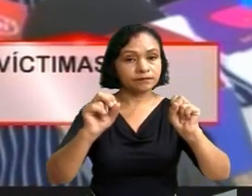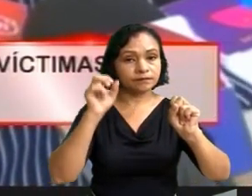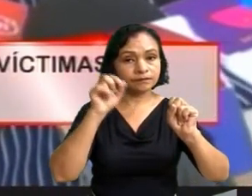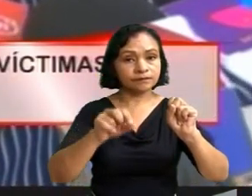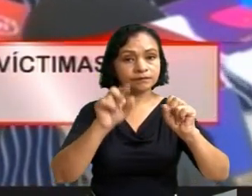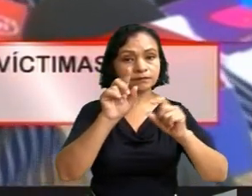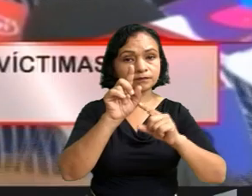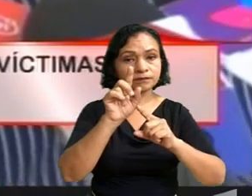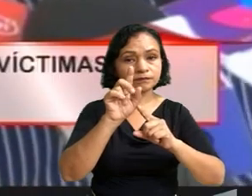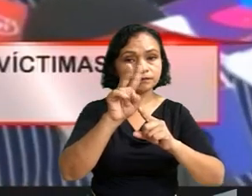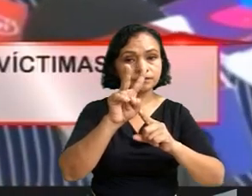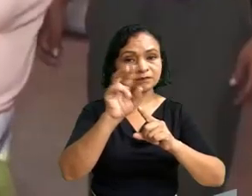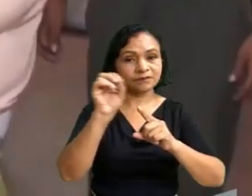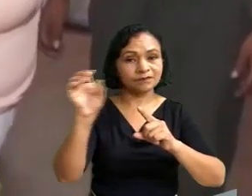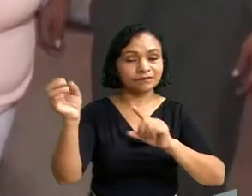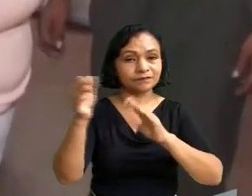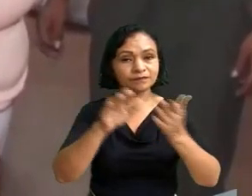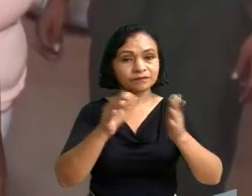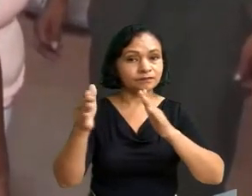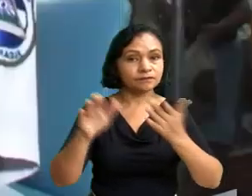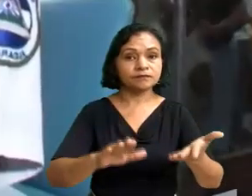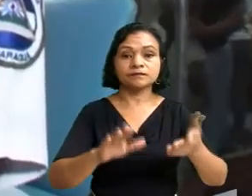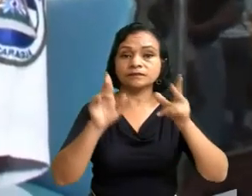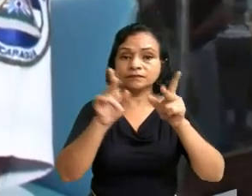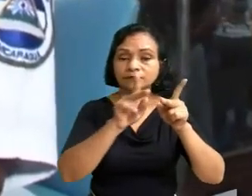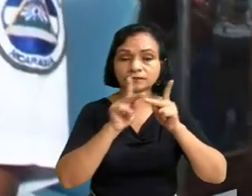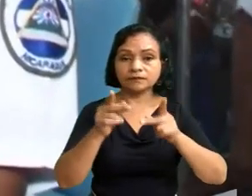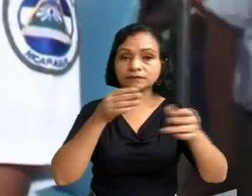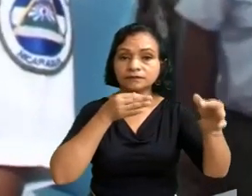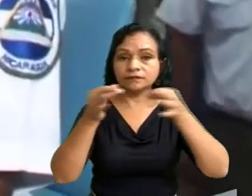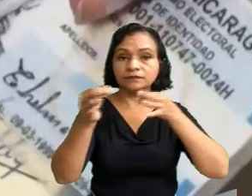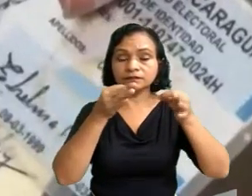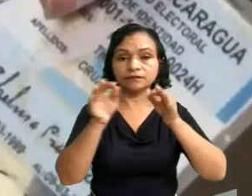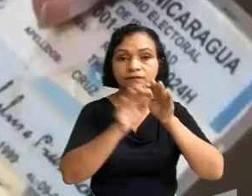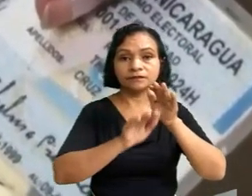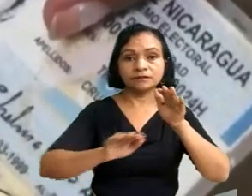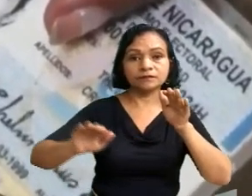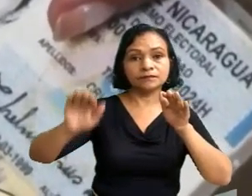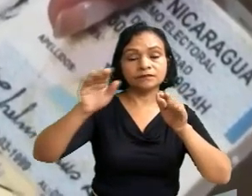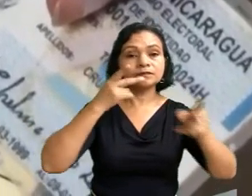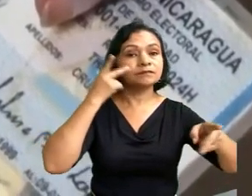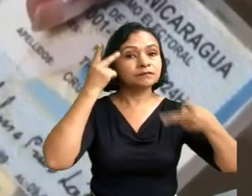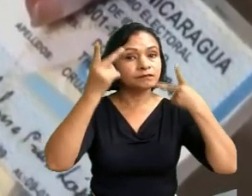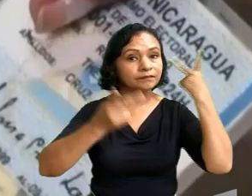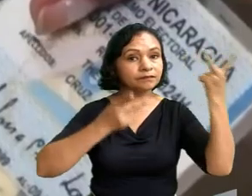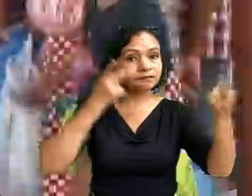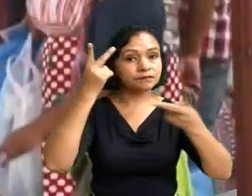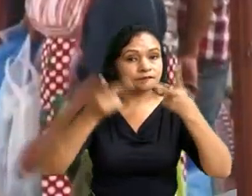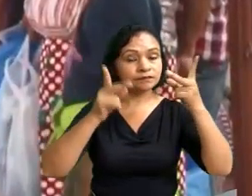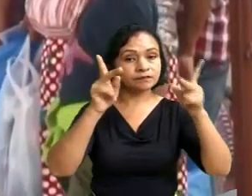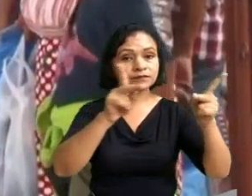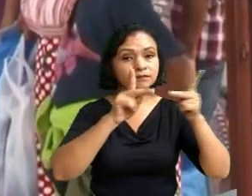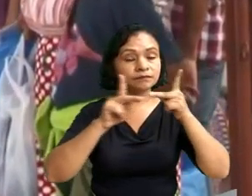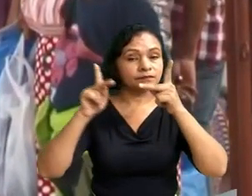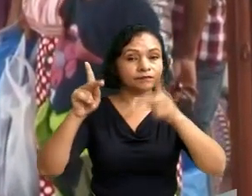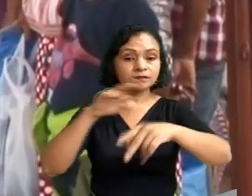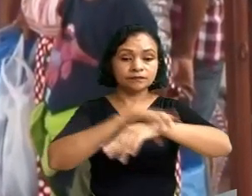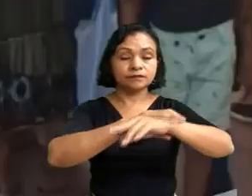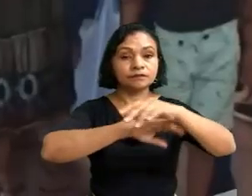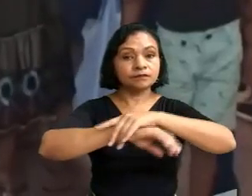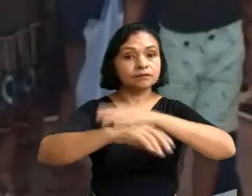llegaríamos al número 200 igualmente se detalló que se ha incrementado la cantidad de visitas que se realizan a los sistemas penitenciarios del país